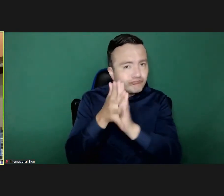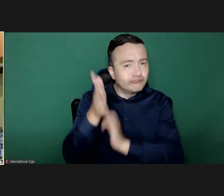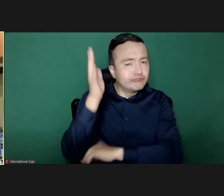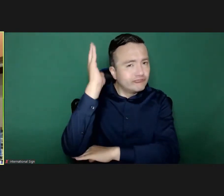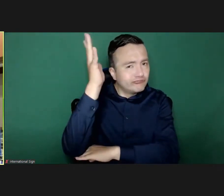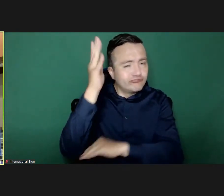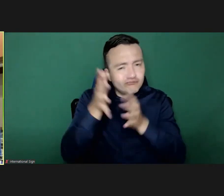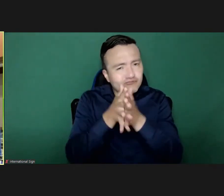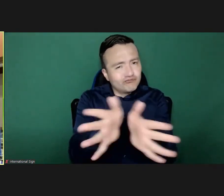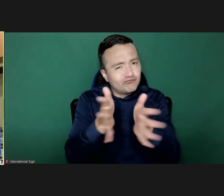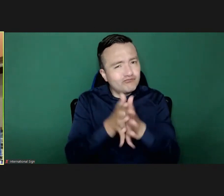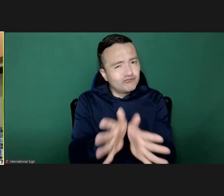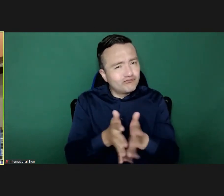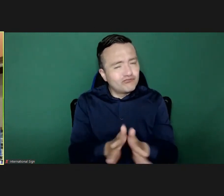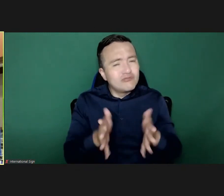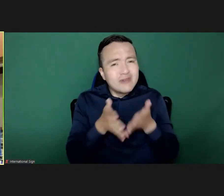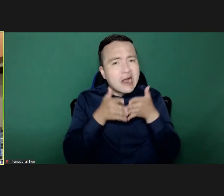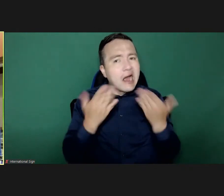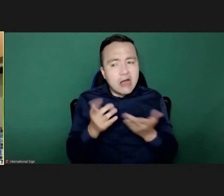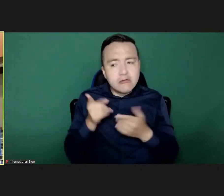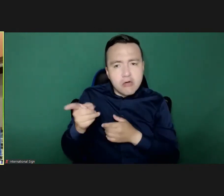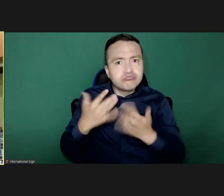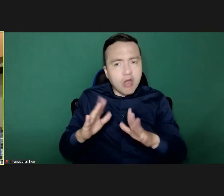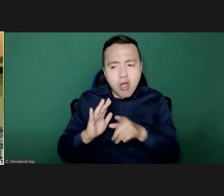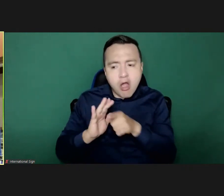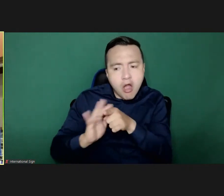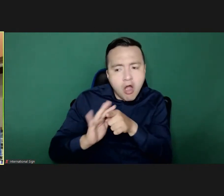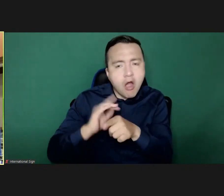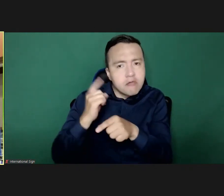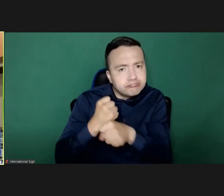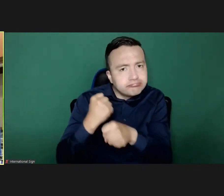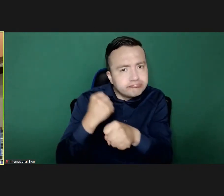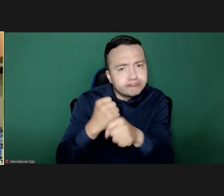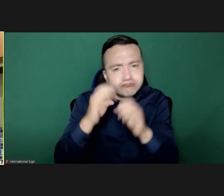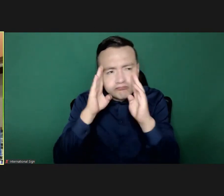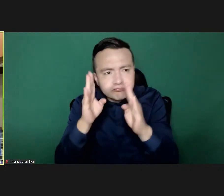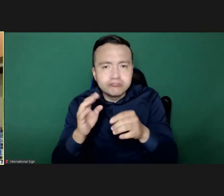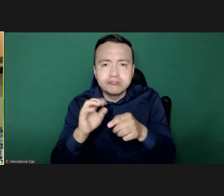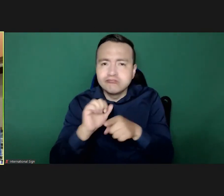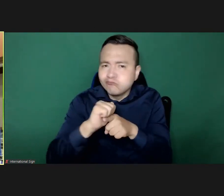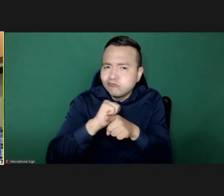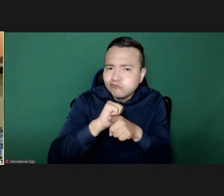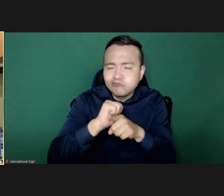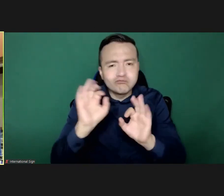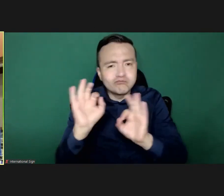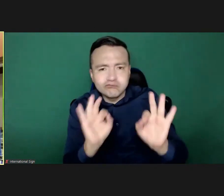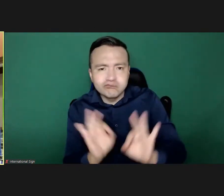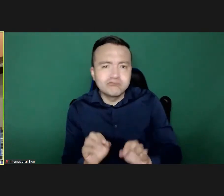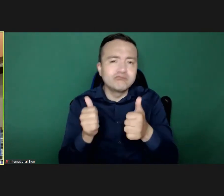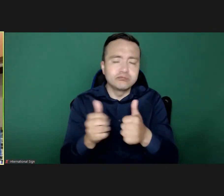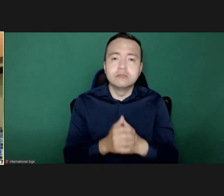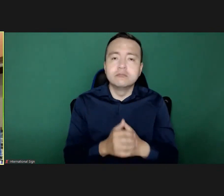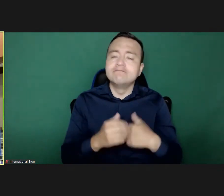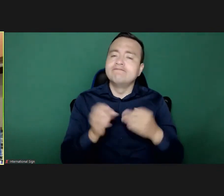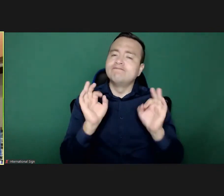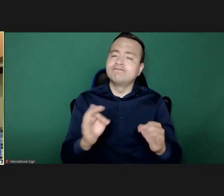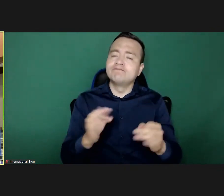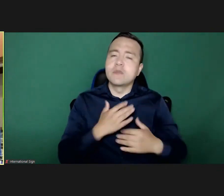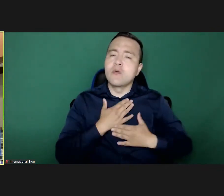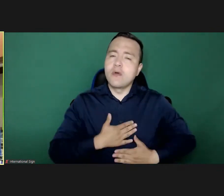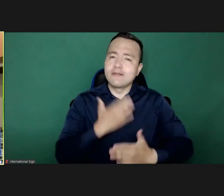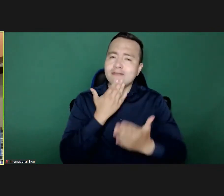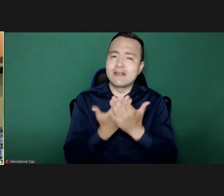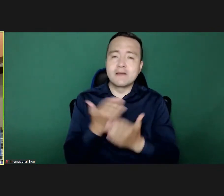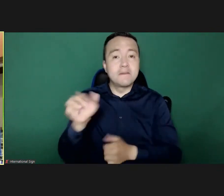este fin. Quiero reconocer a los ministros de salud y las autoridades de salud de toda la región que